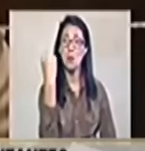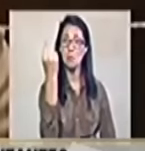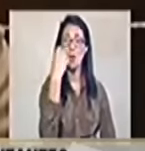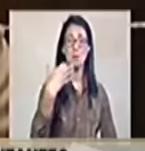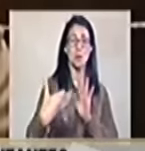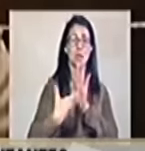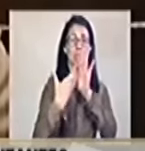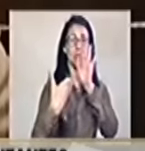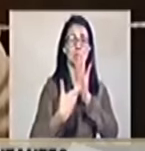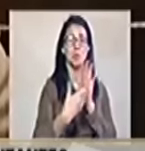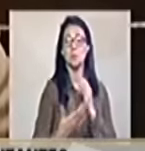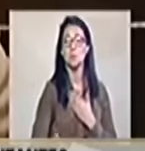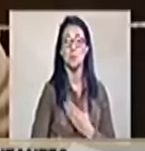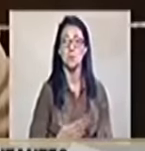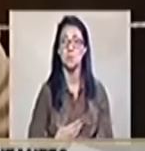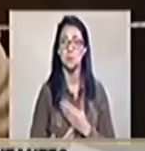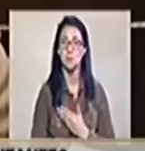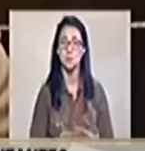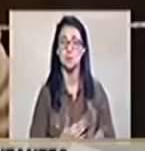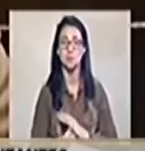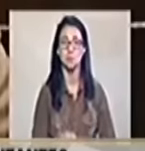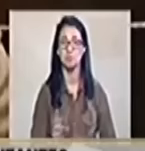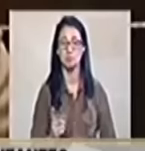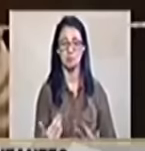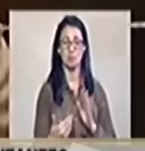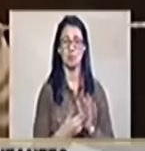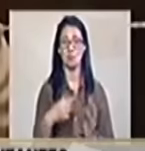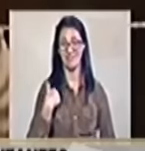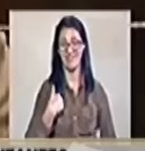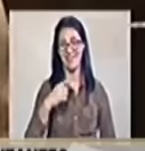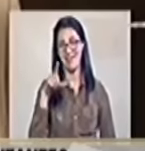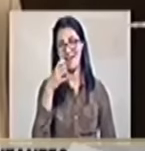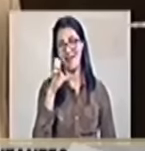por prevaricato quieran ustedes formularle a Germán Navas Talero,